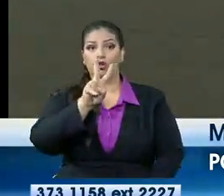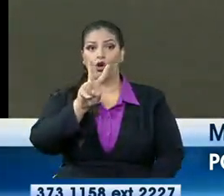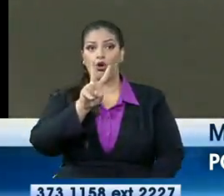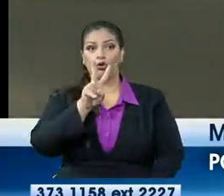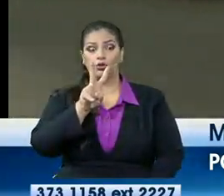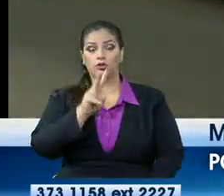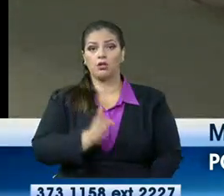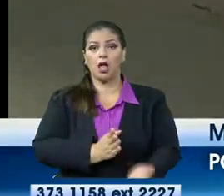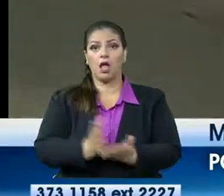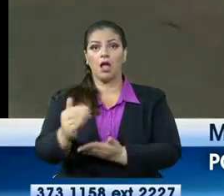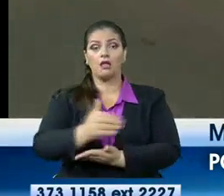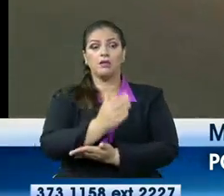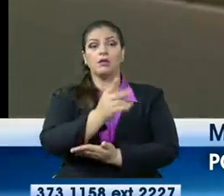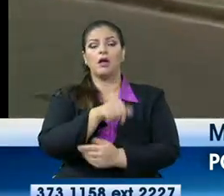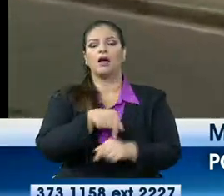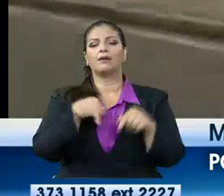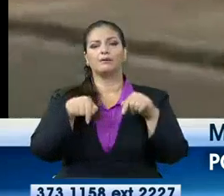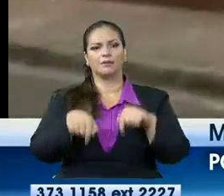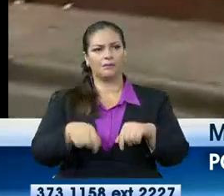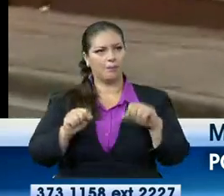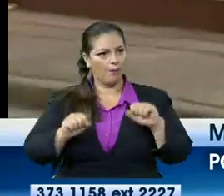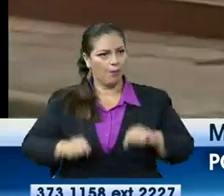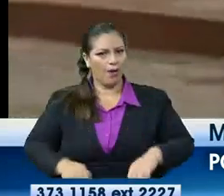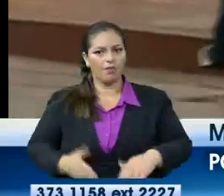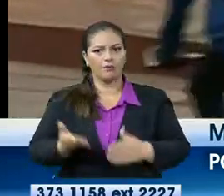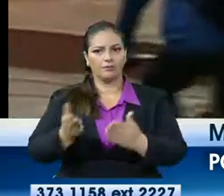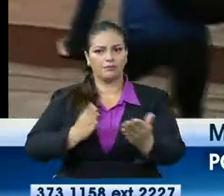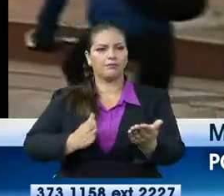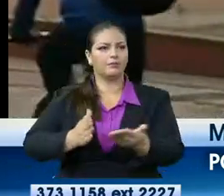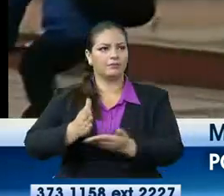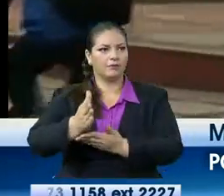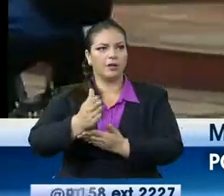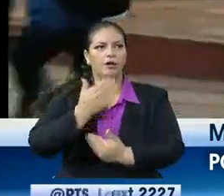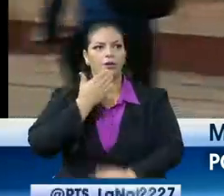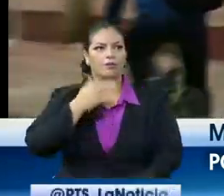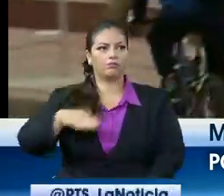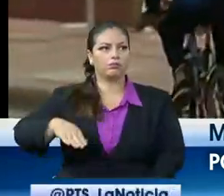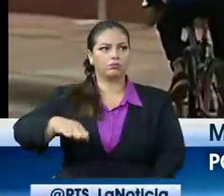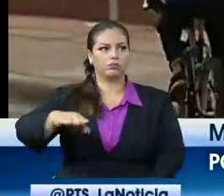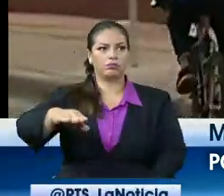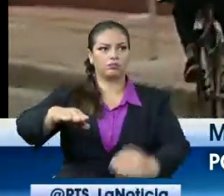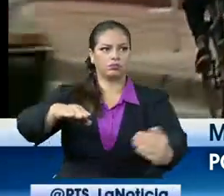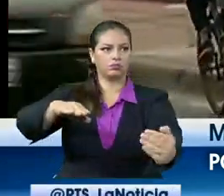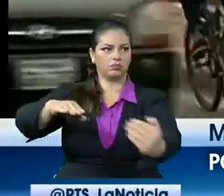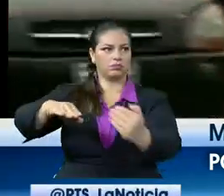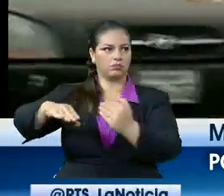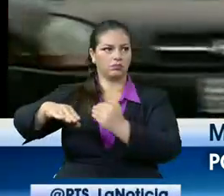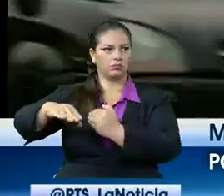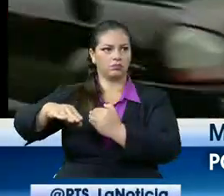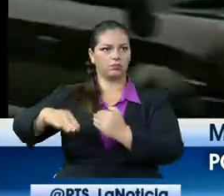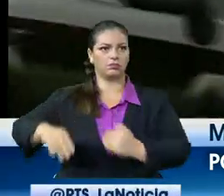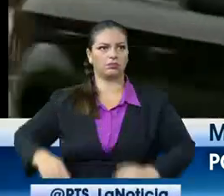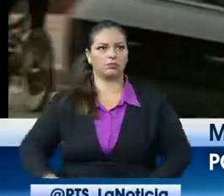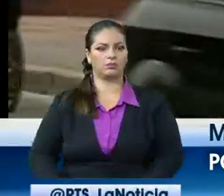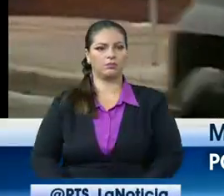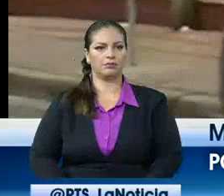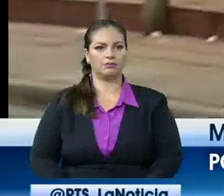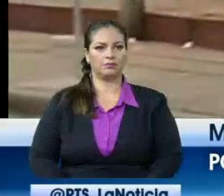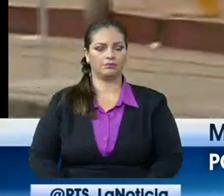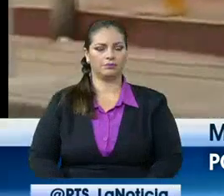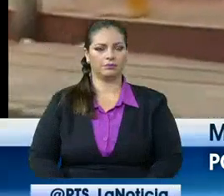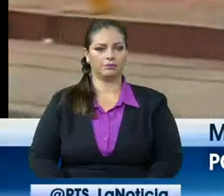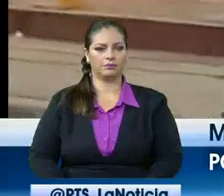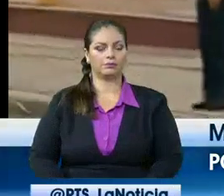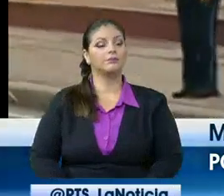dure un poco más la duración en ponerse en verde. Esa es la solución. Este momento, el día sábado yo